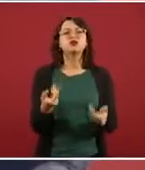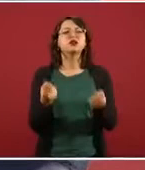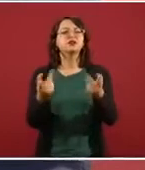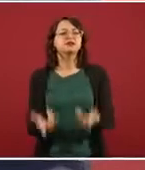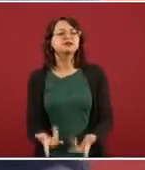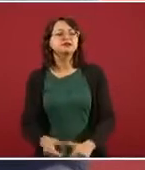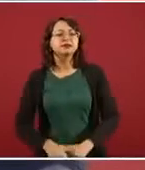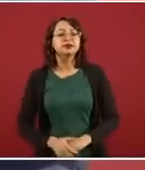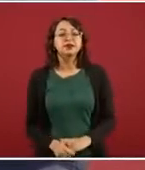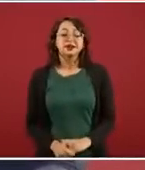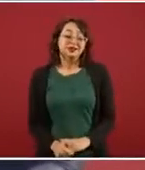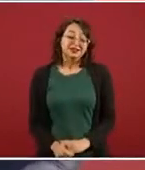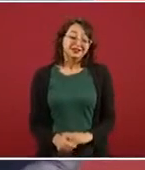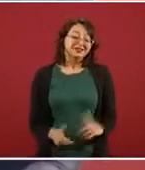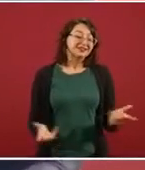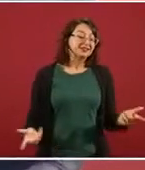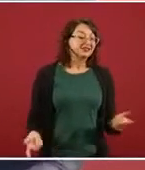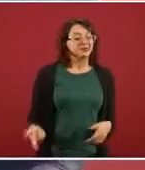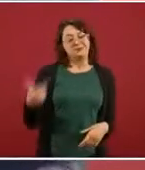O sea,